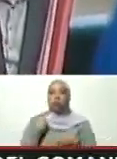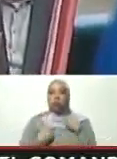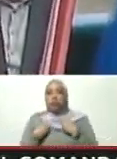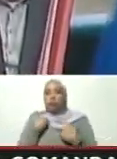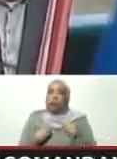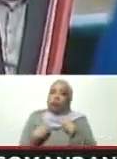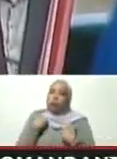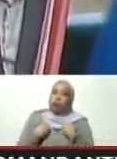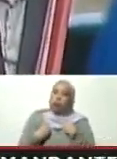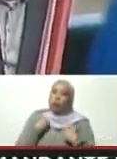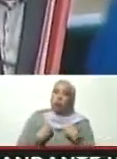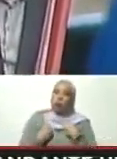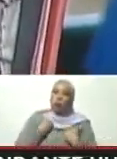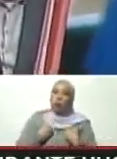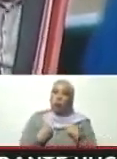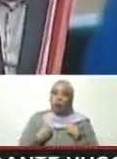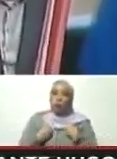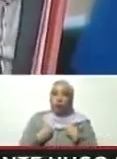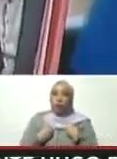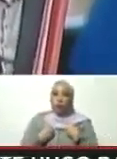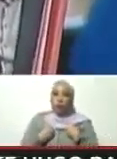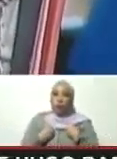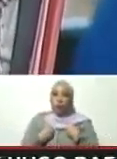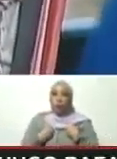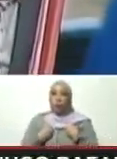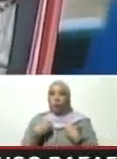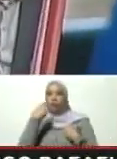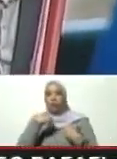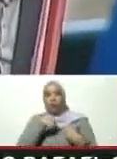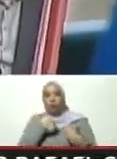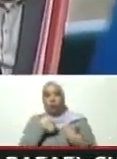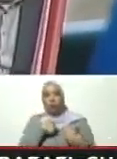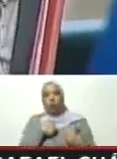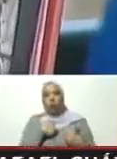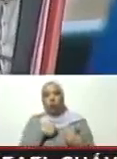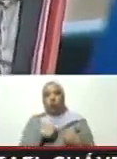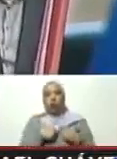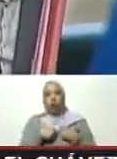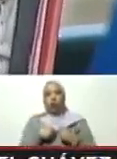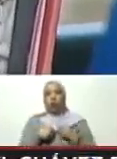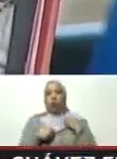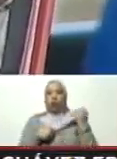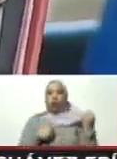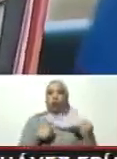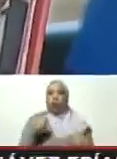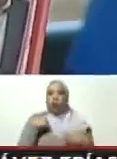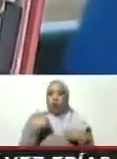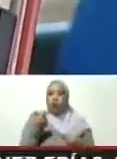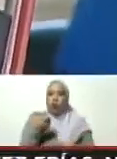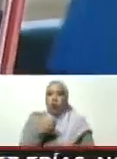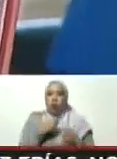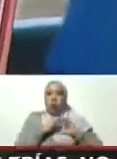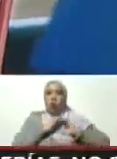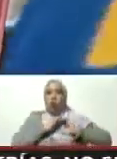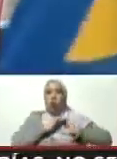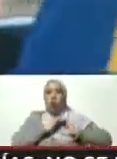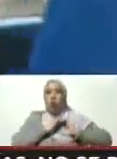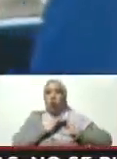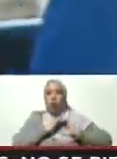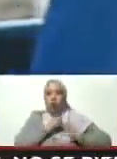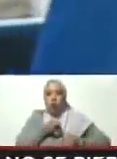Y, como siempre lo he dicho, bueno, yo sentía un lanzazo aquí en el corazón, un dolor